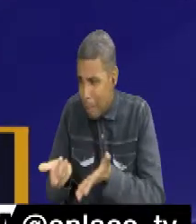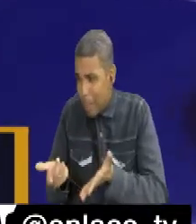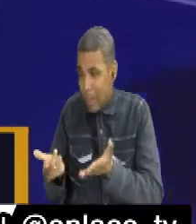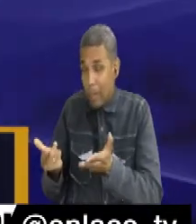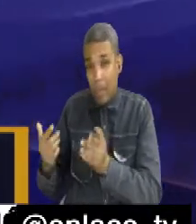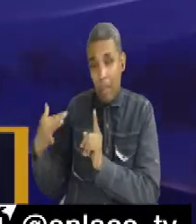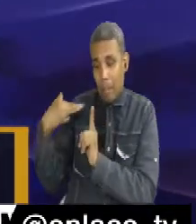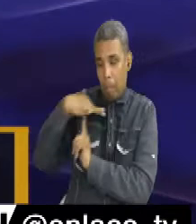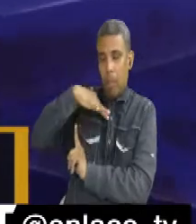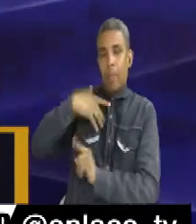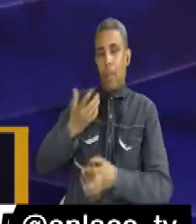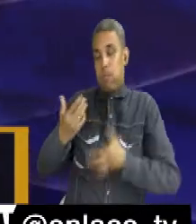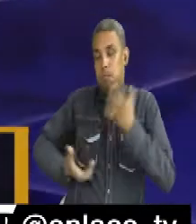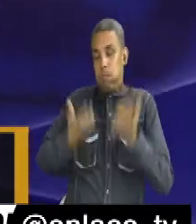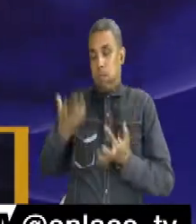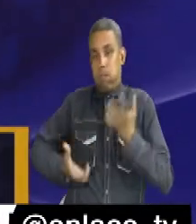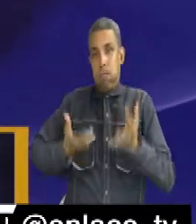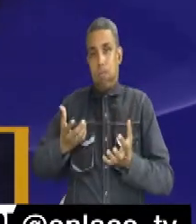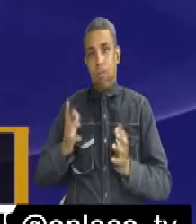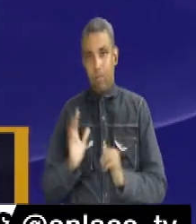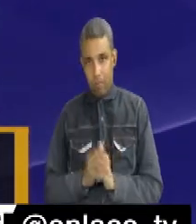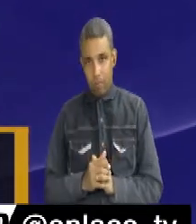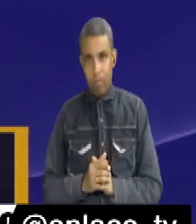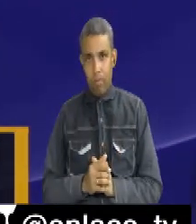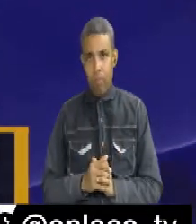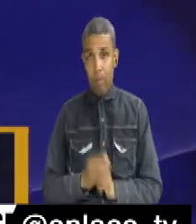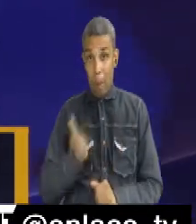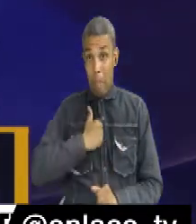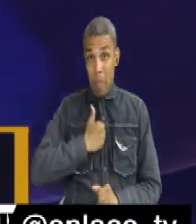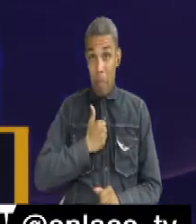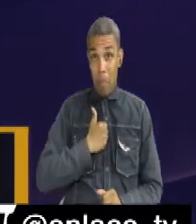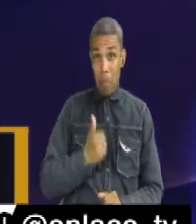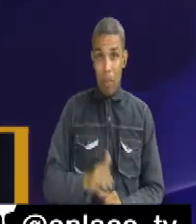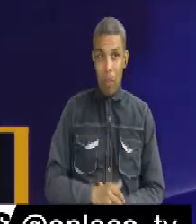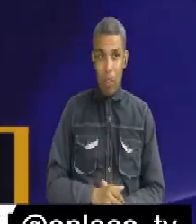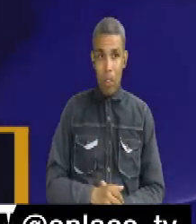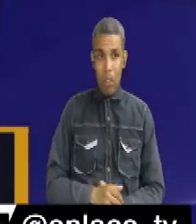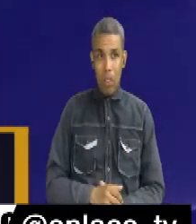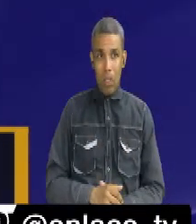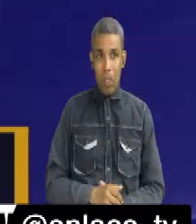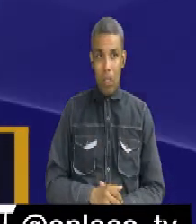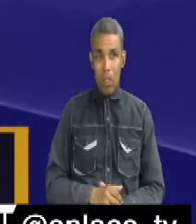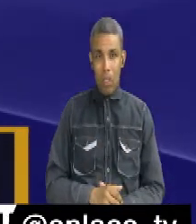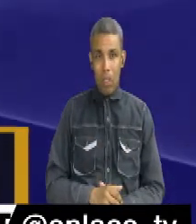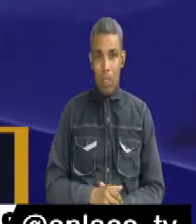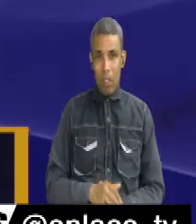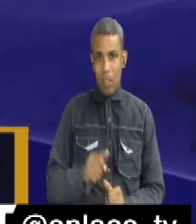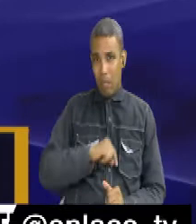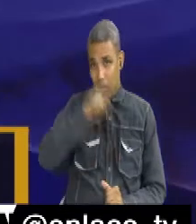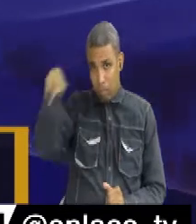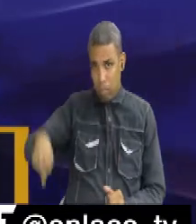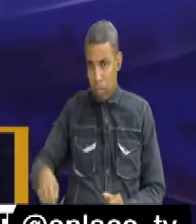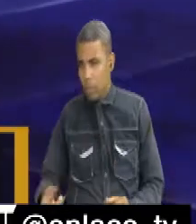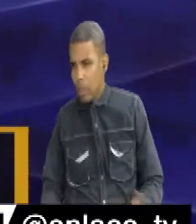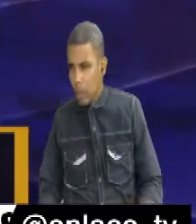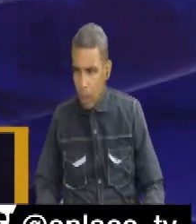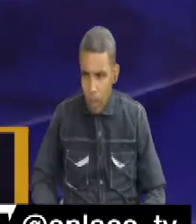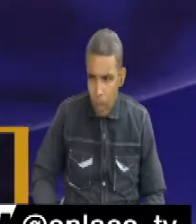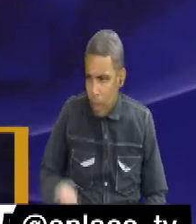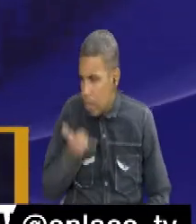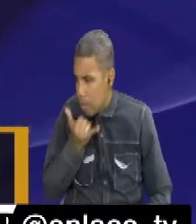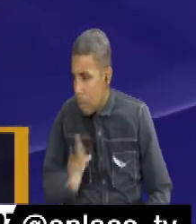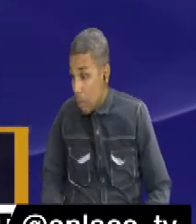en esa situación. Yo vine acá, verifiqué la situación, los llevé al dispensario del Bagra, allá se le dieron los